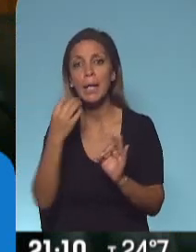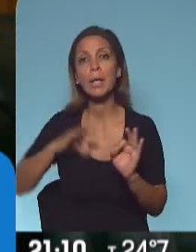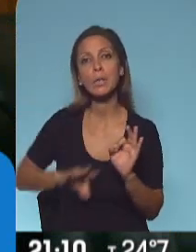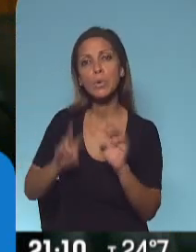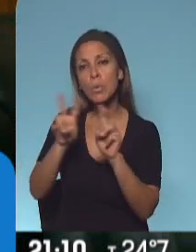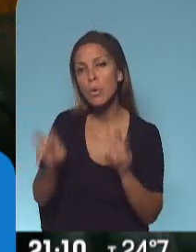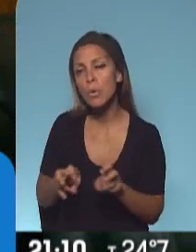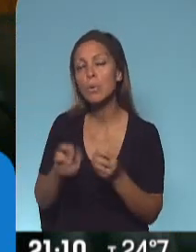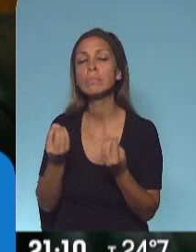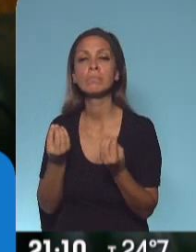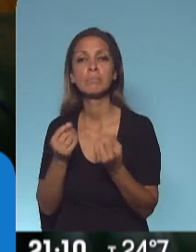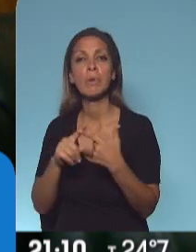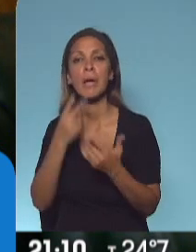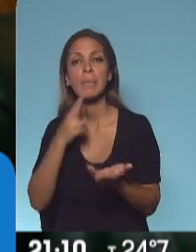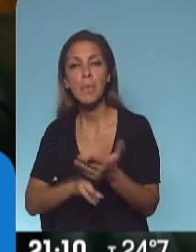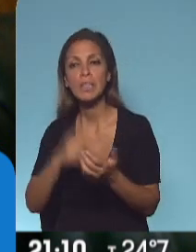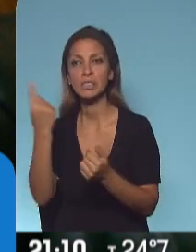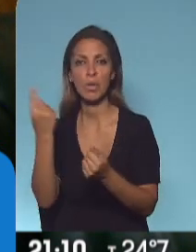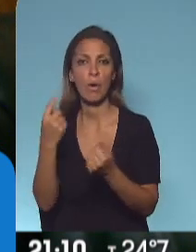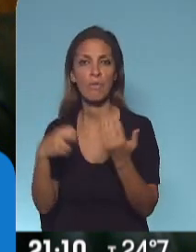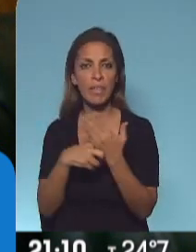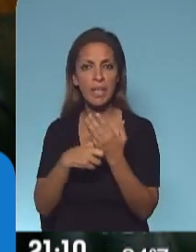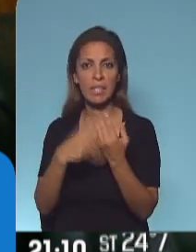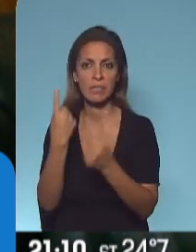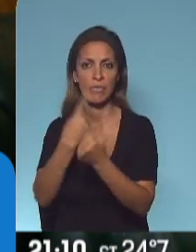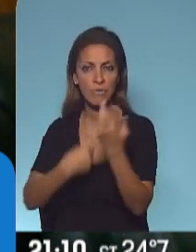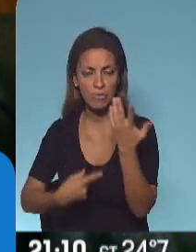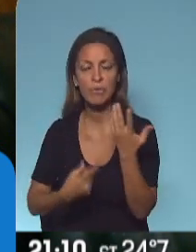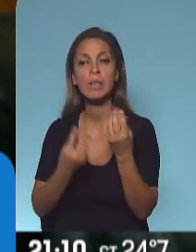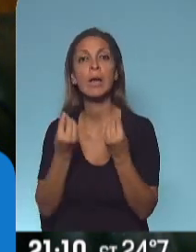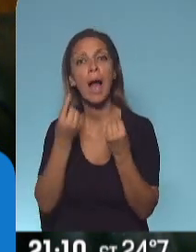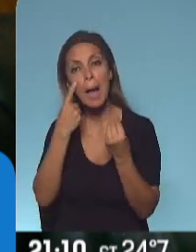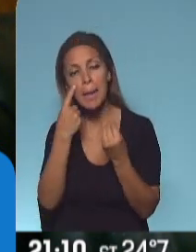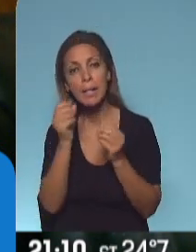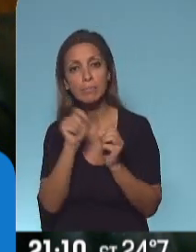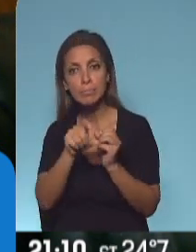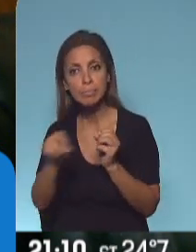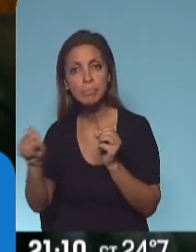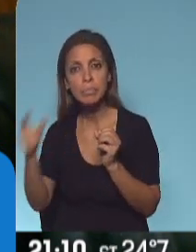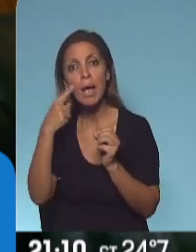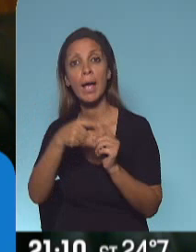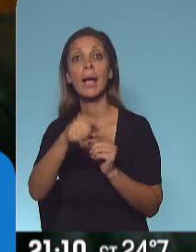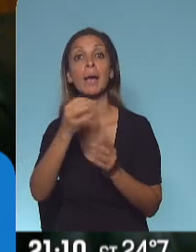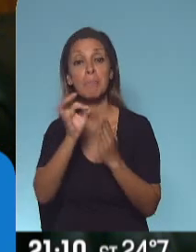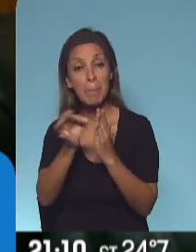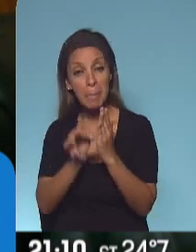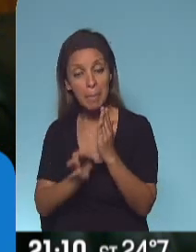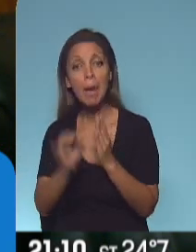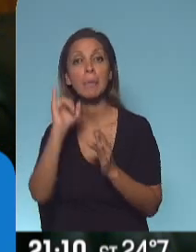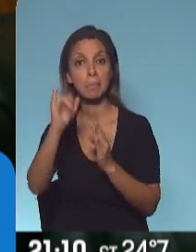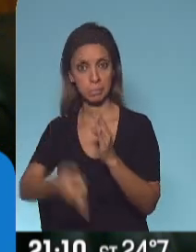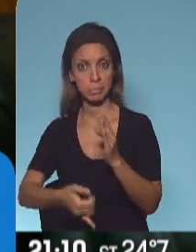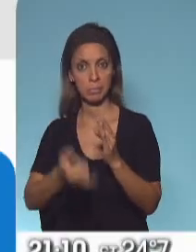patrimonio, impositivas, fiscales, mediante las cuales los potenciales beneficiarios